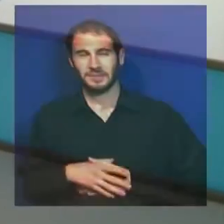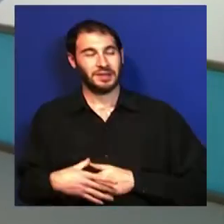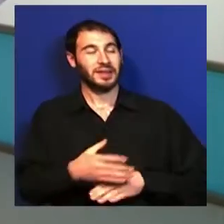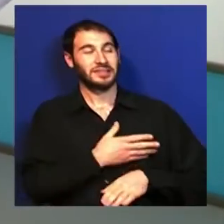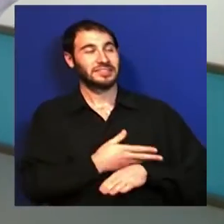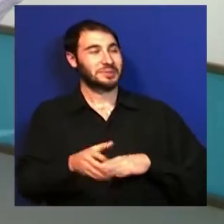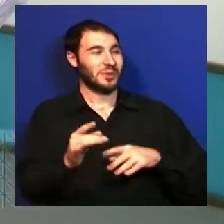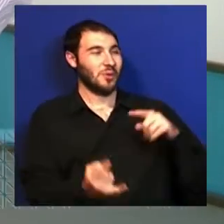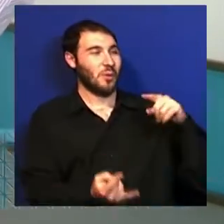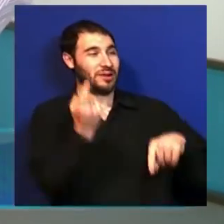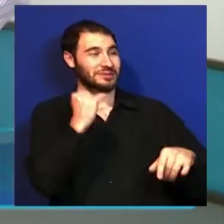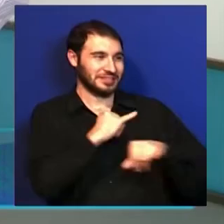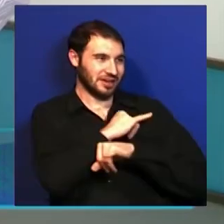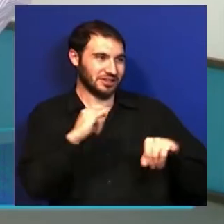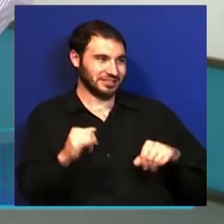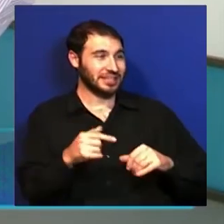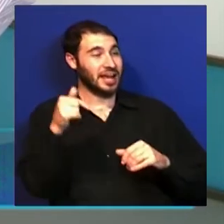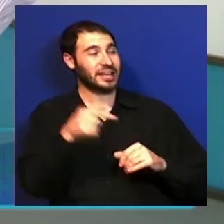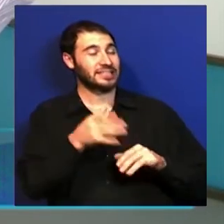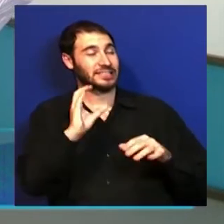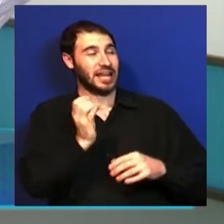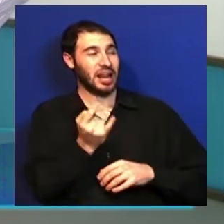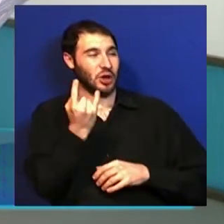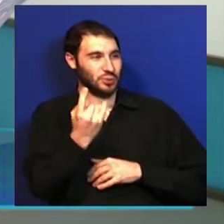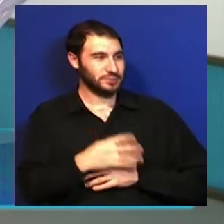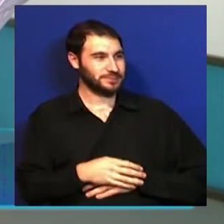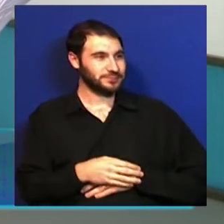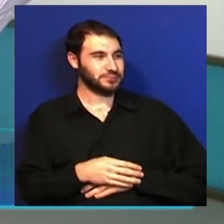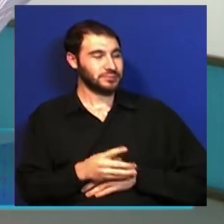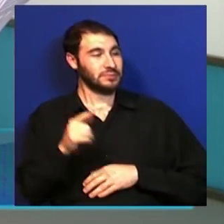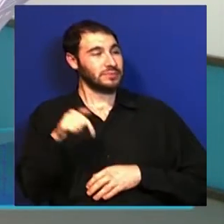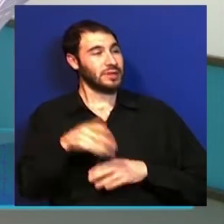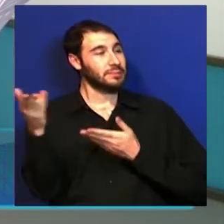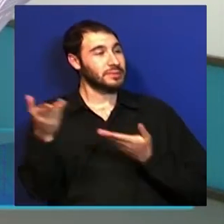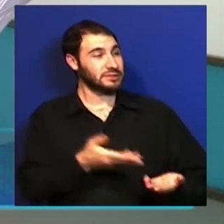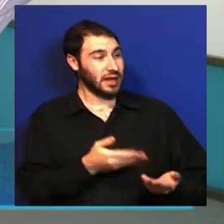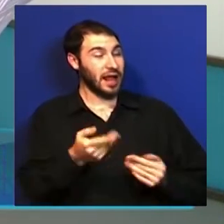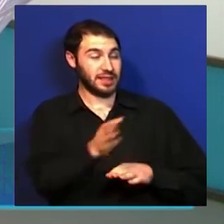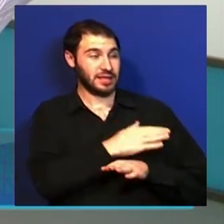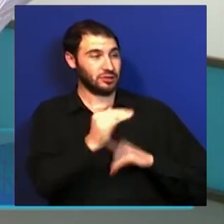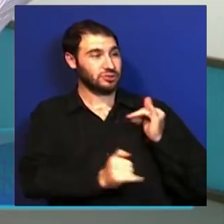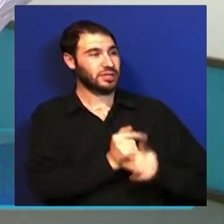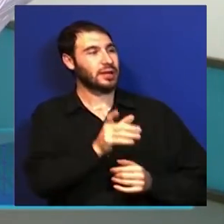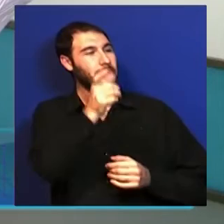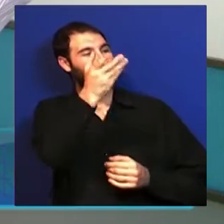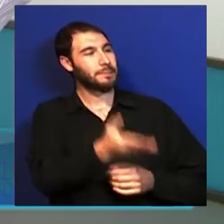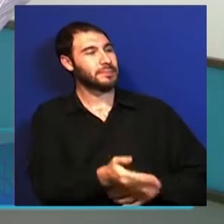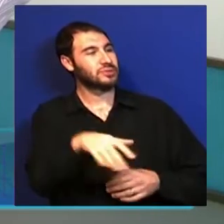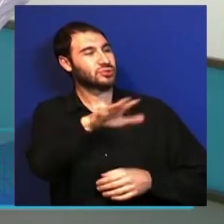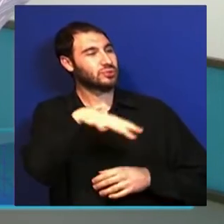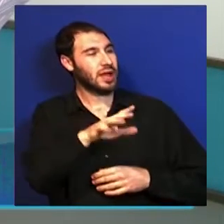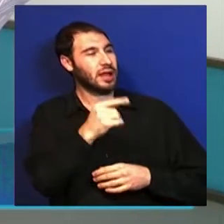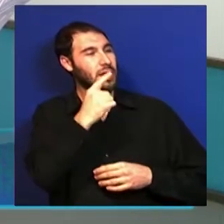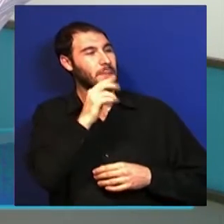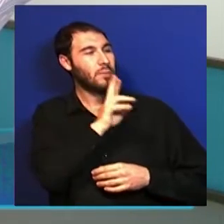Continuamos en Unidiversidad Noticias, aquí en Señal U. Y momento de presentarlo, habíamos anticipado. La columna de Ciudadanía por parte